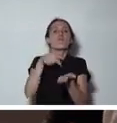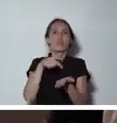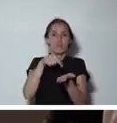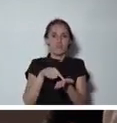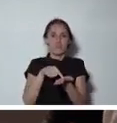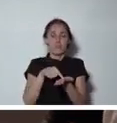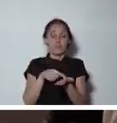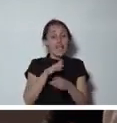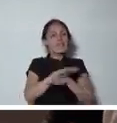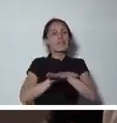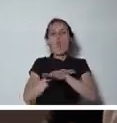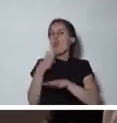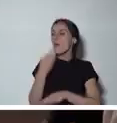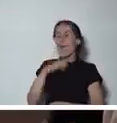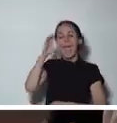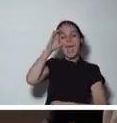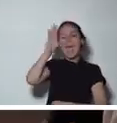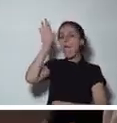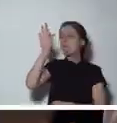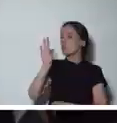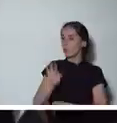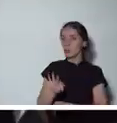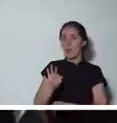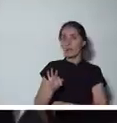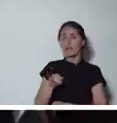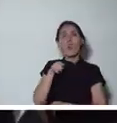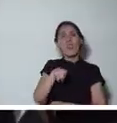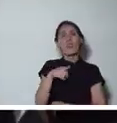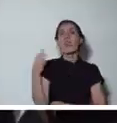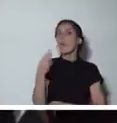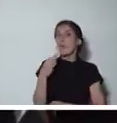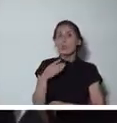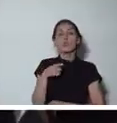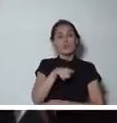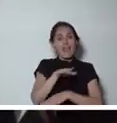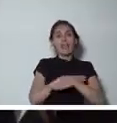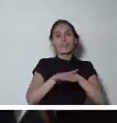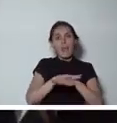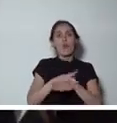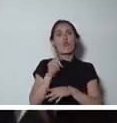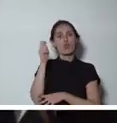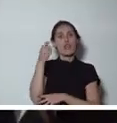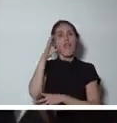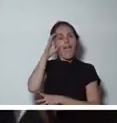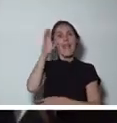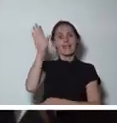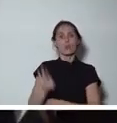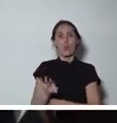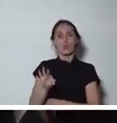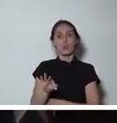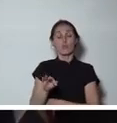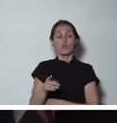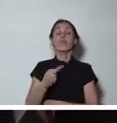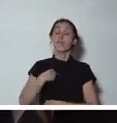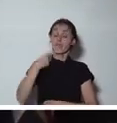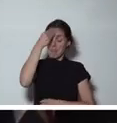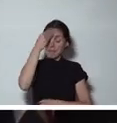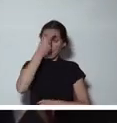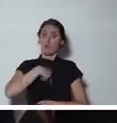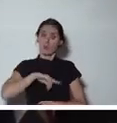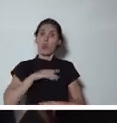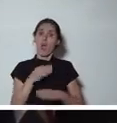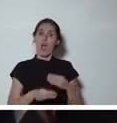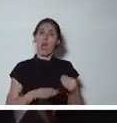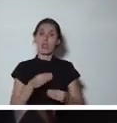decía tenemos que conseguir estados que escuchen y creo que es importante que hagamos ese ejercicio nuestro país el mundo entero pero nuestro